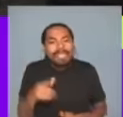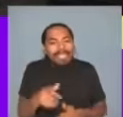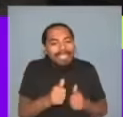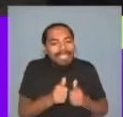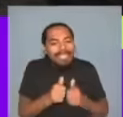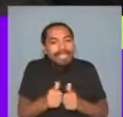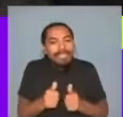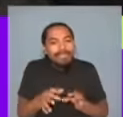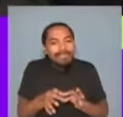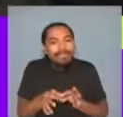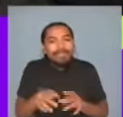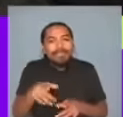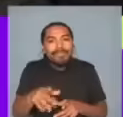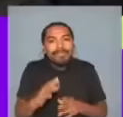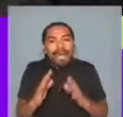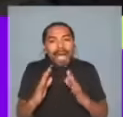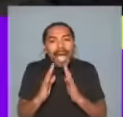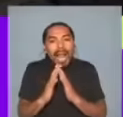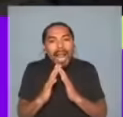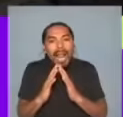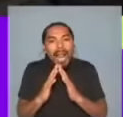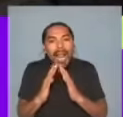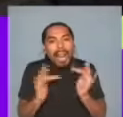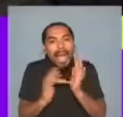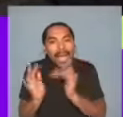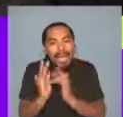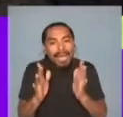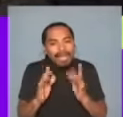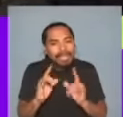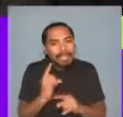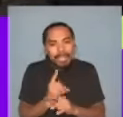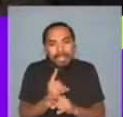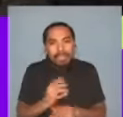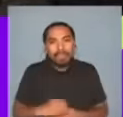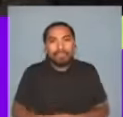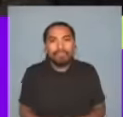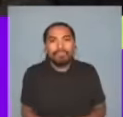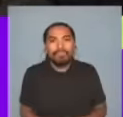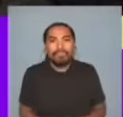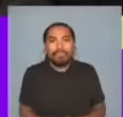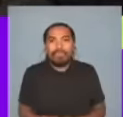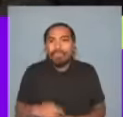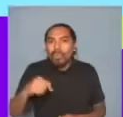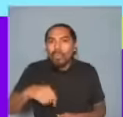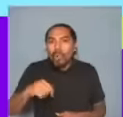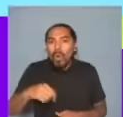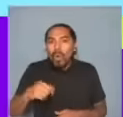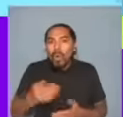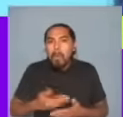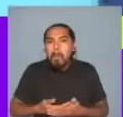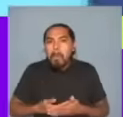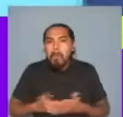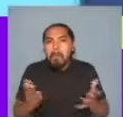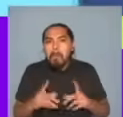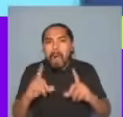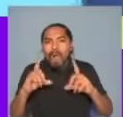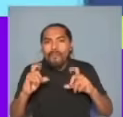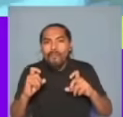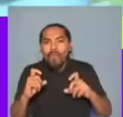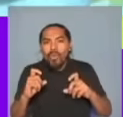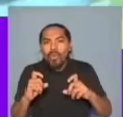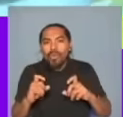la iglesia. Hoy compartí una foto, Mariana, sí. Él hace 3 días atrás leía el sermón, estaba en la iglesia San